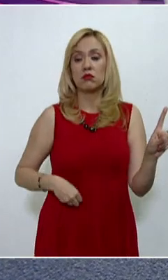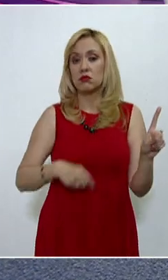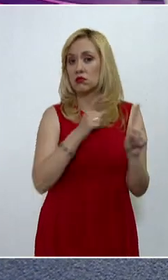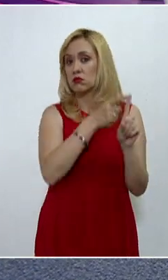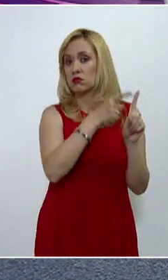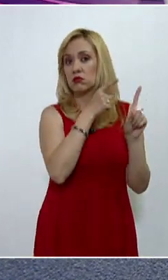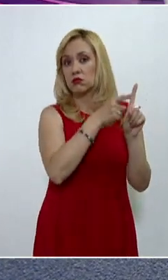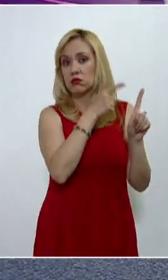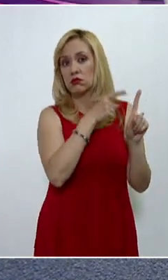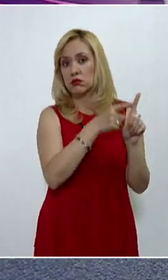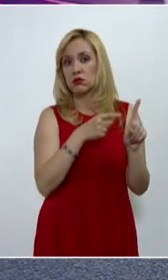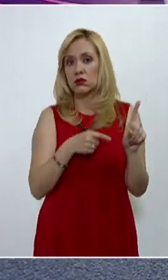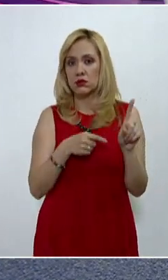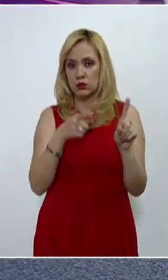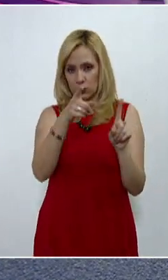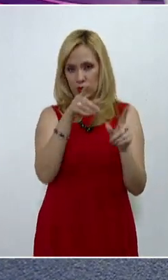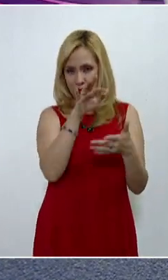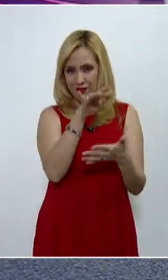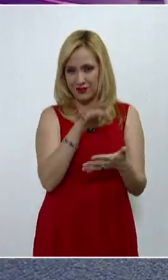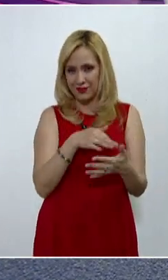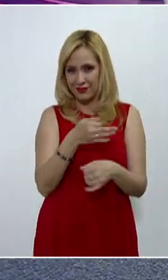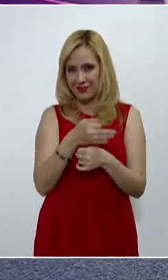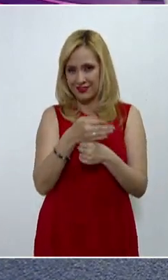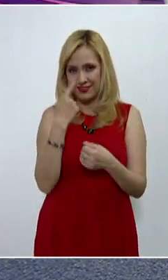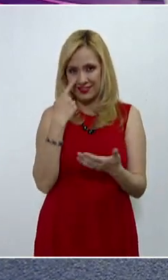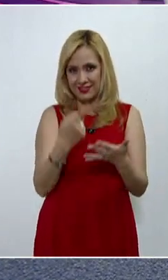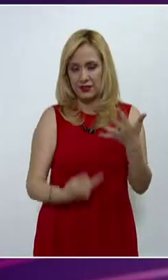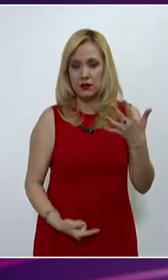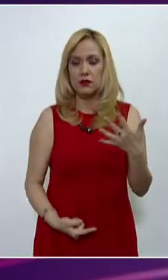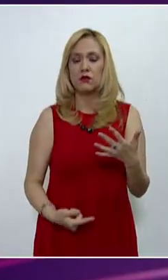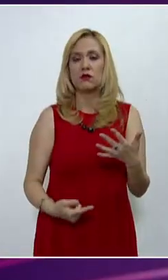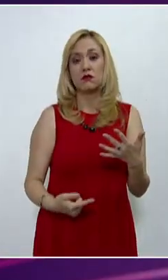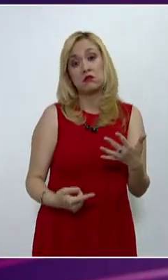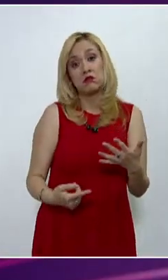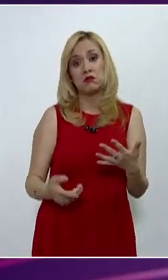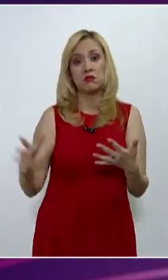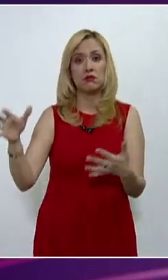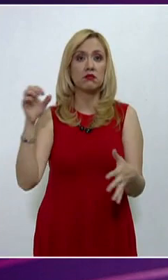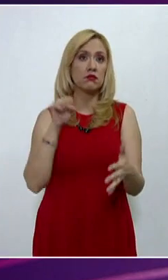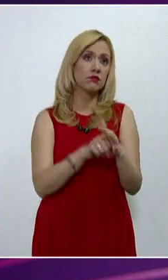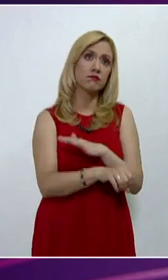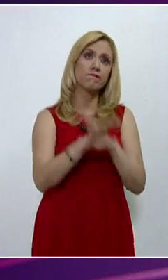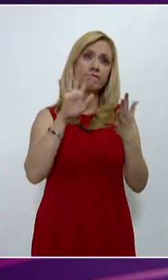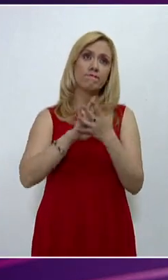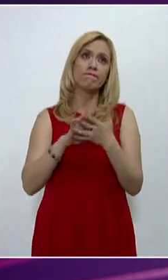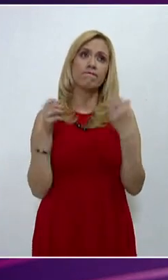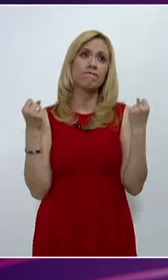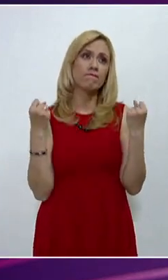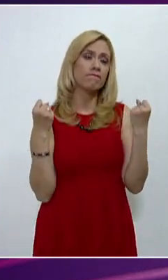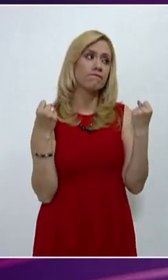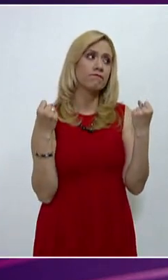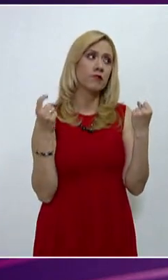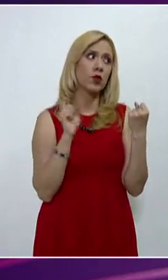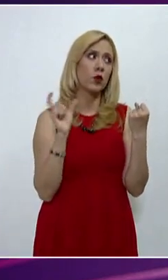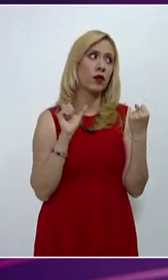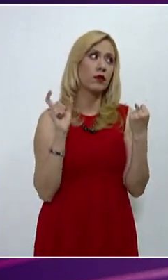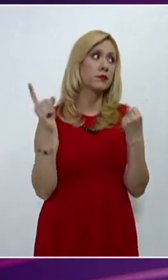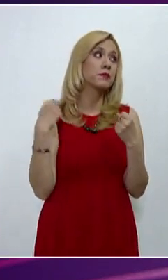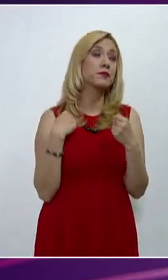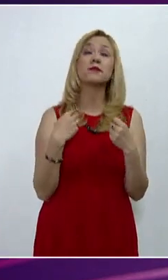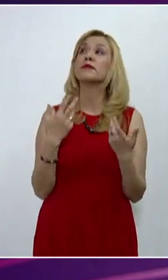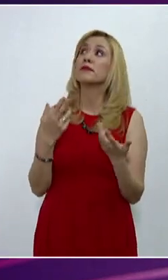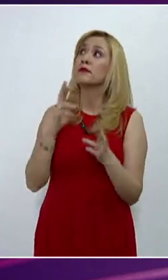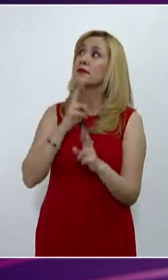que has leído de manera parcial, ¿no?, estarían enfrentando el proceso privado de la libertad, pero al momento en el que se dicte la